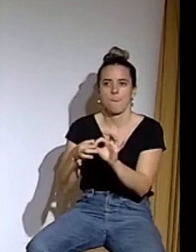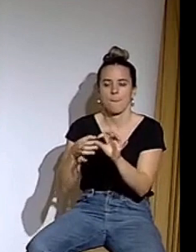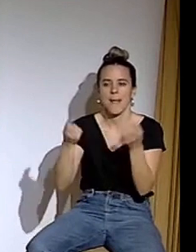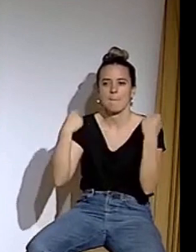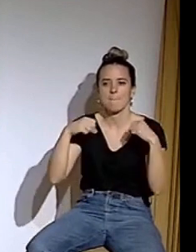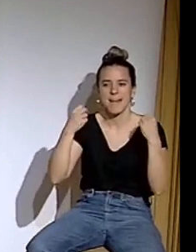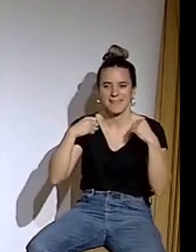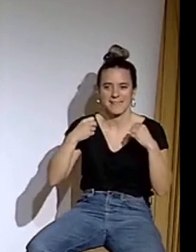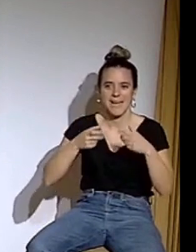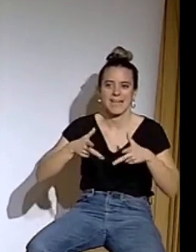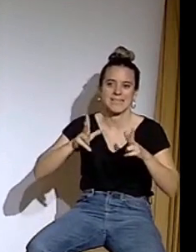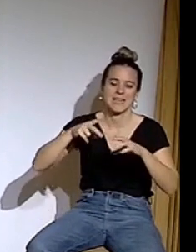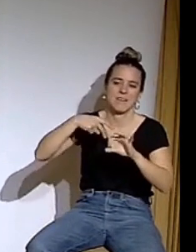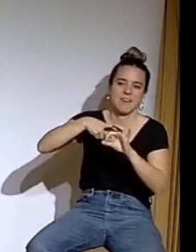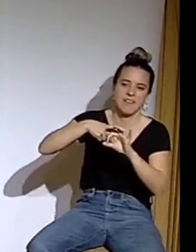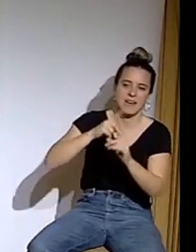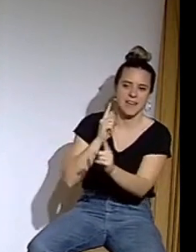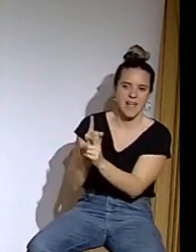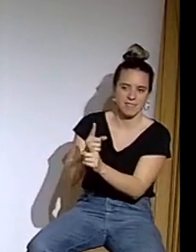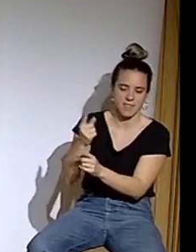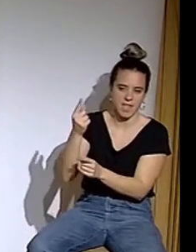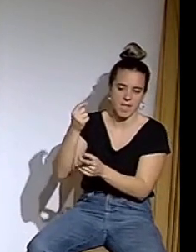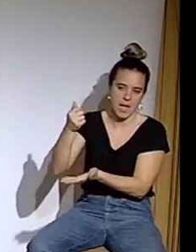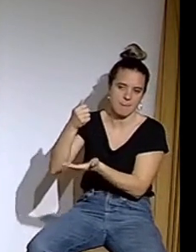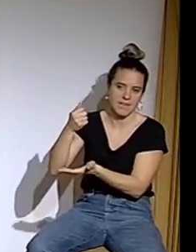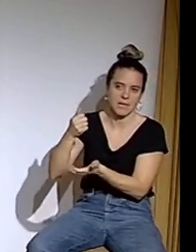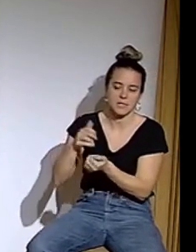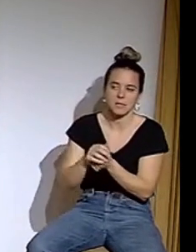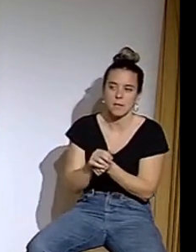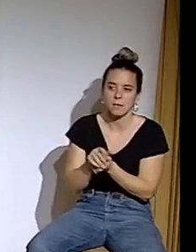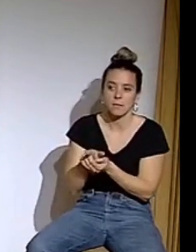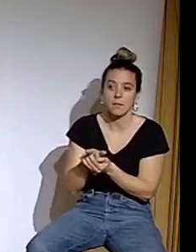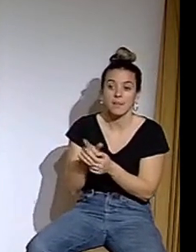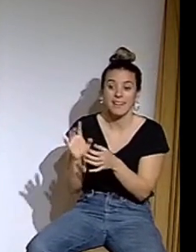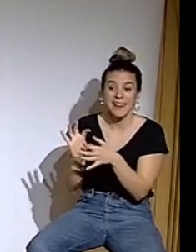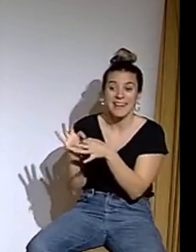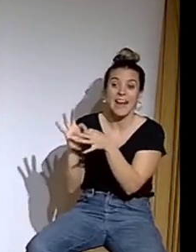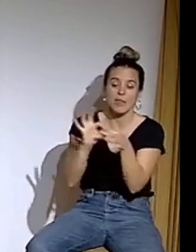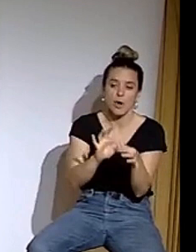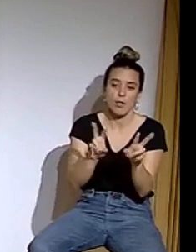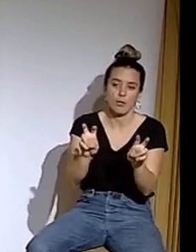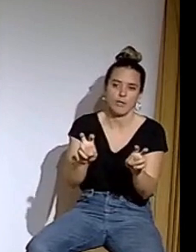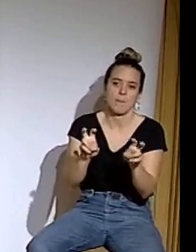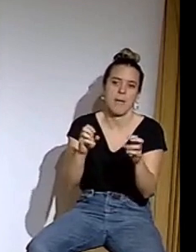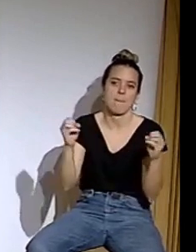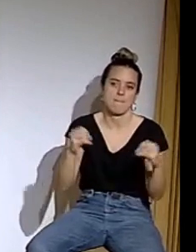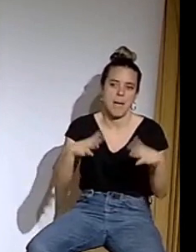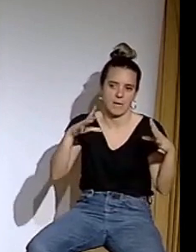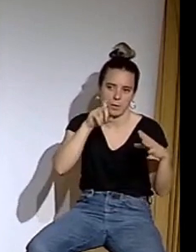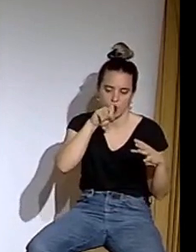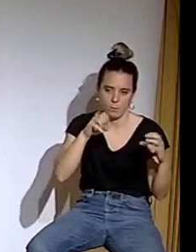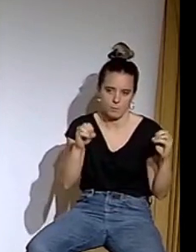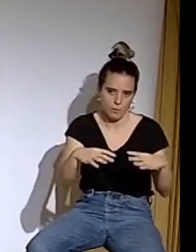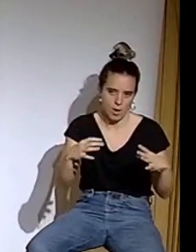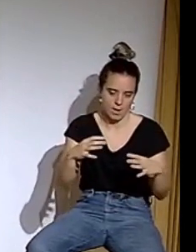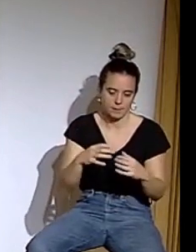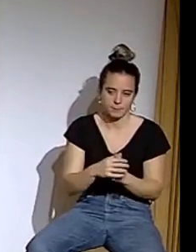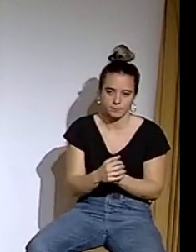libertarias y anticapitalistas en relación con el tema Mágico y brujeril uno de los compañeros